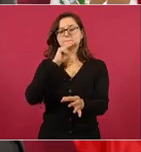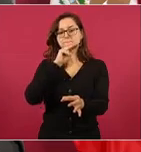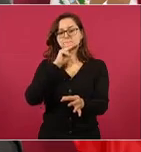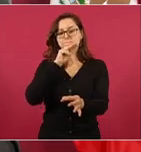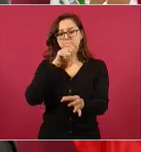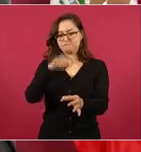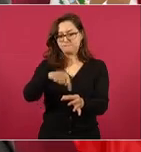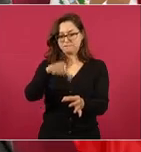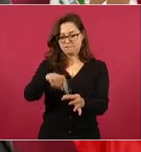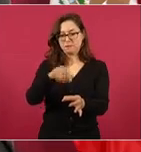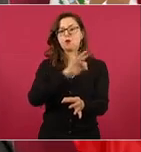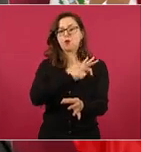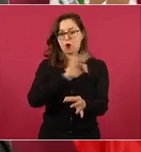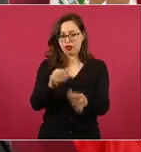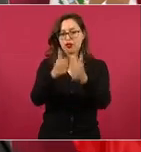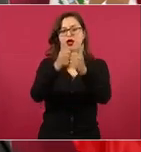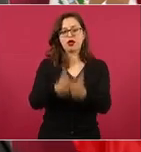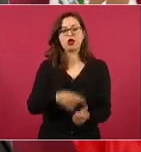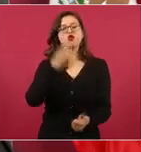la mañana,